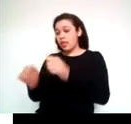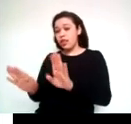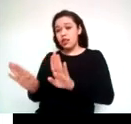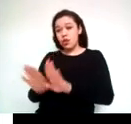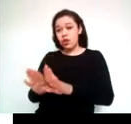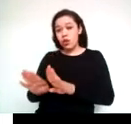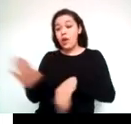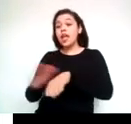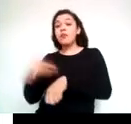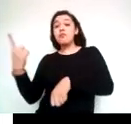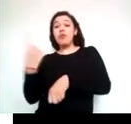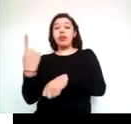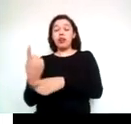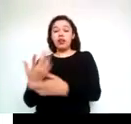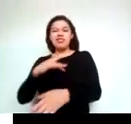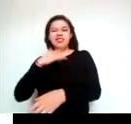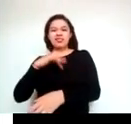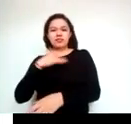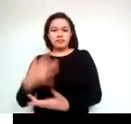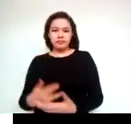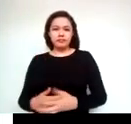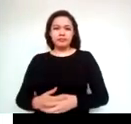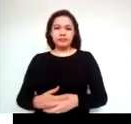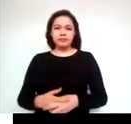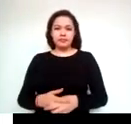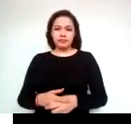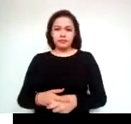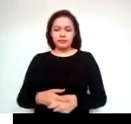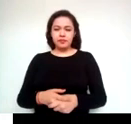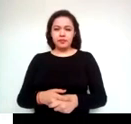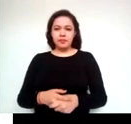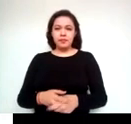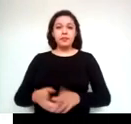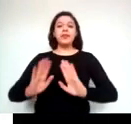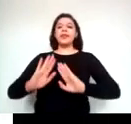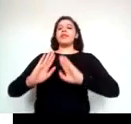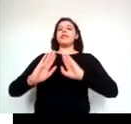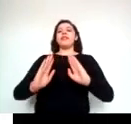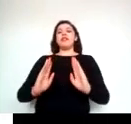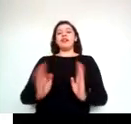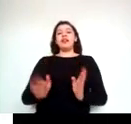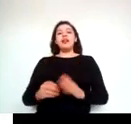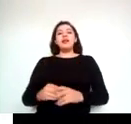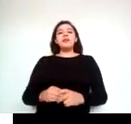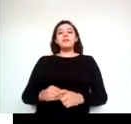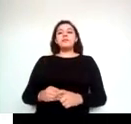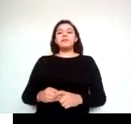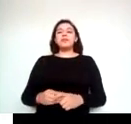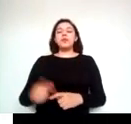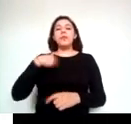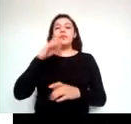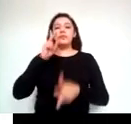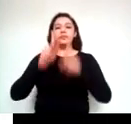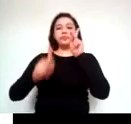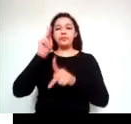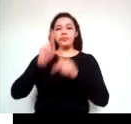presentando estos síntomas. Bueno, entrando de lleno Me gustaría platicarles que la